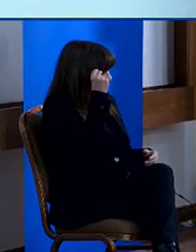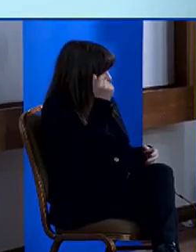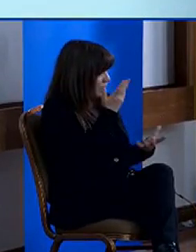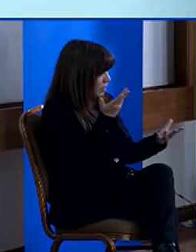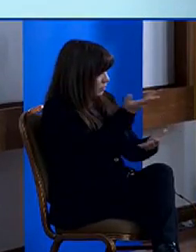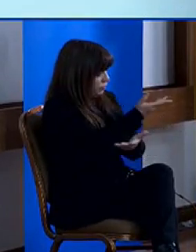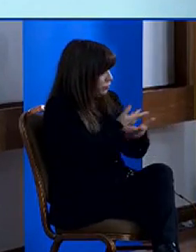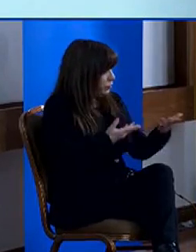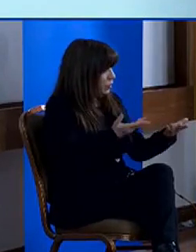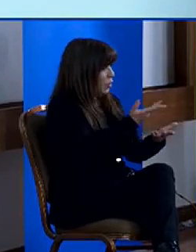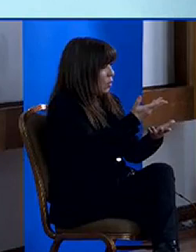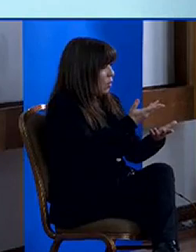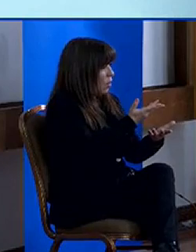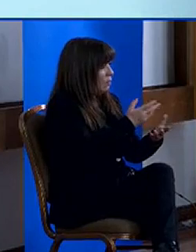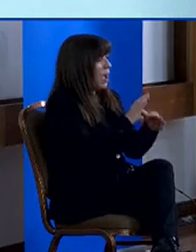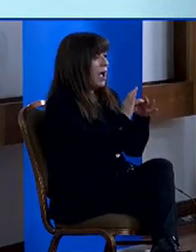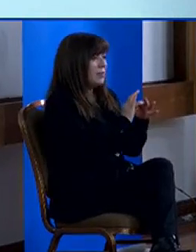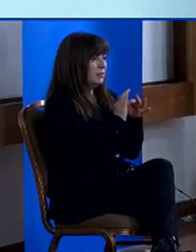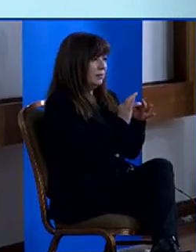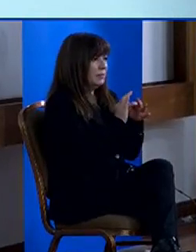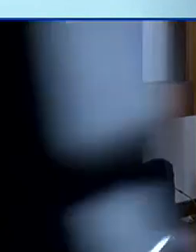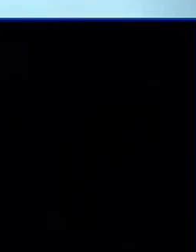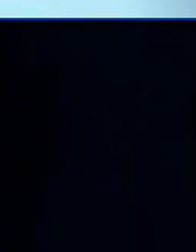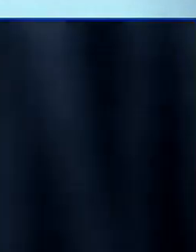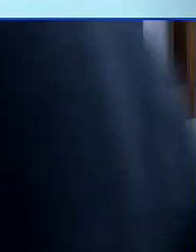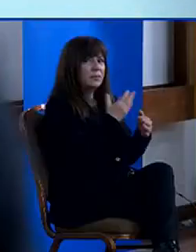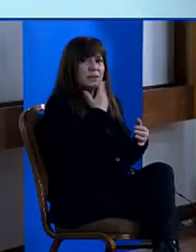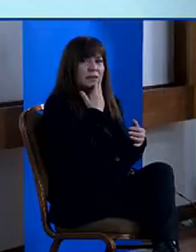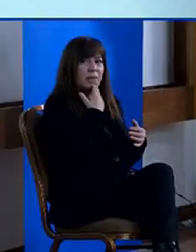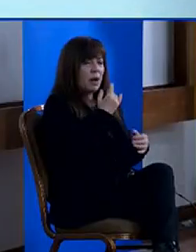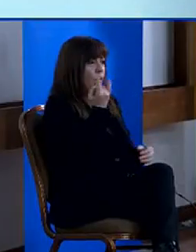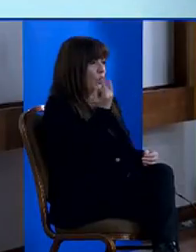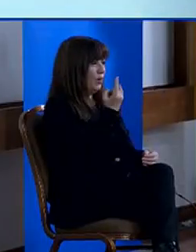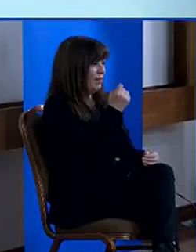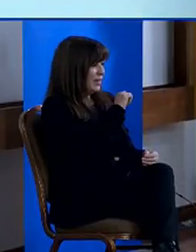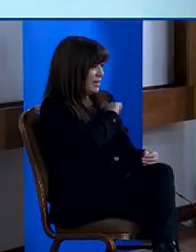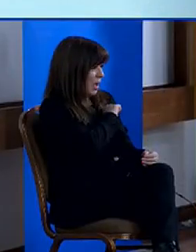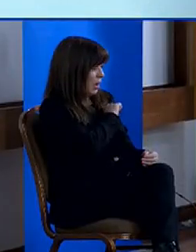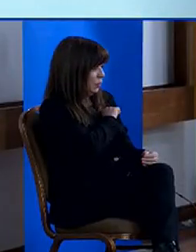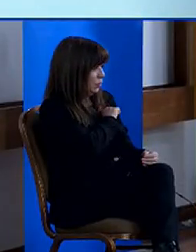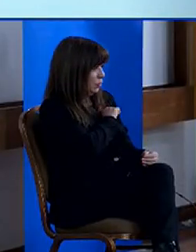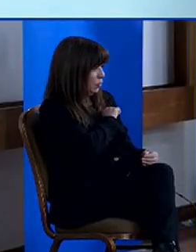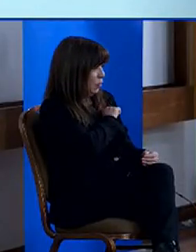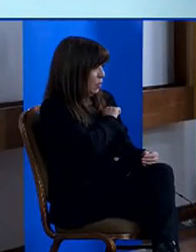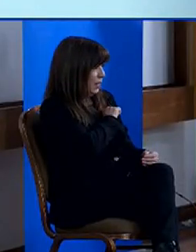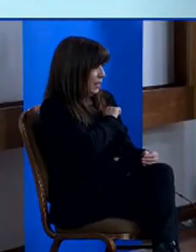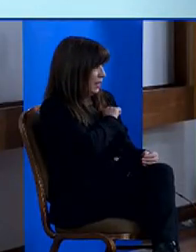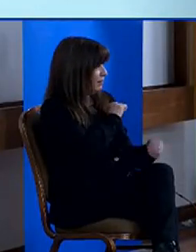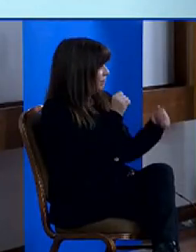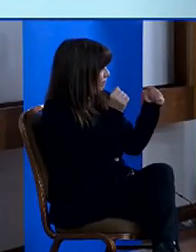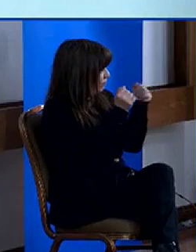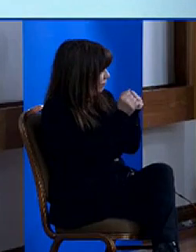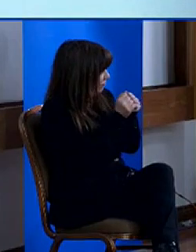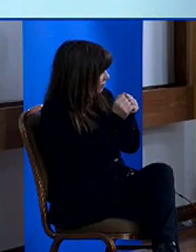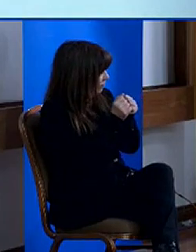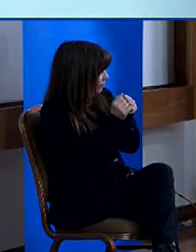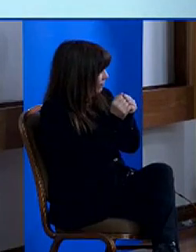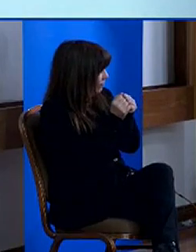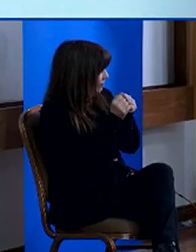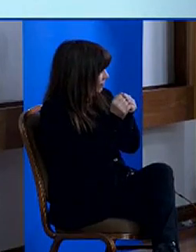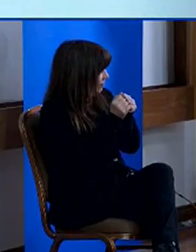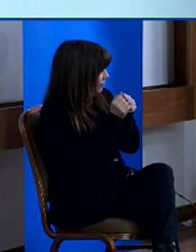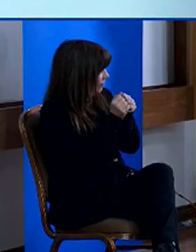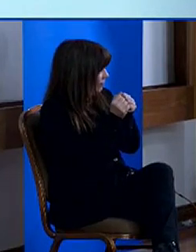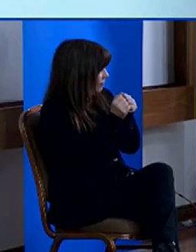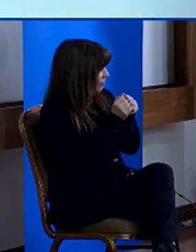compartir con todos ustedes, agradecer por supuesto a la Universidad Católica nuestro partnership. Por supuesto, como tú